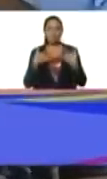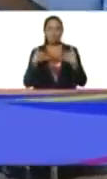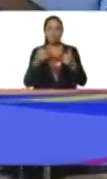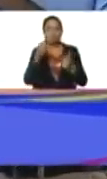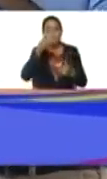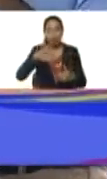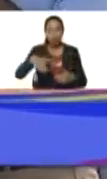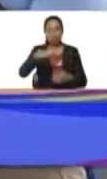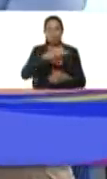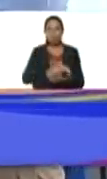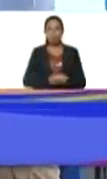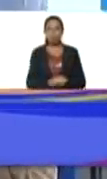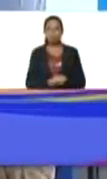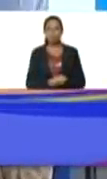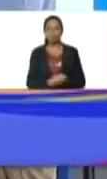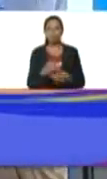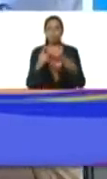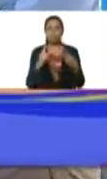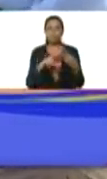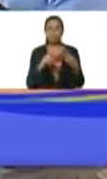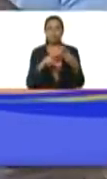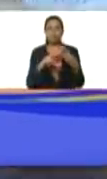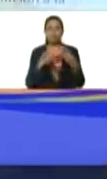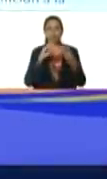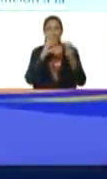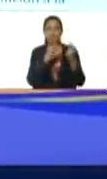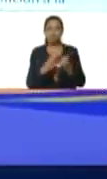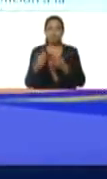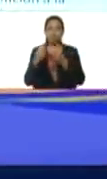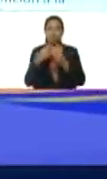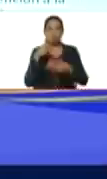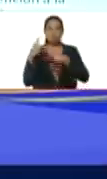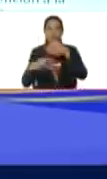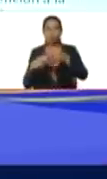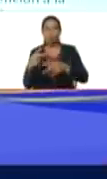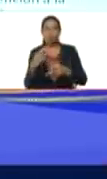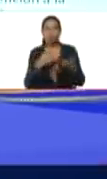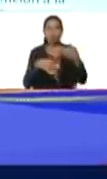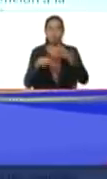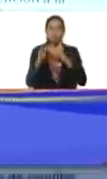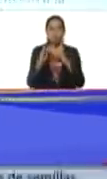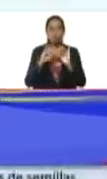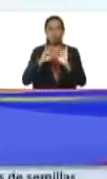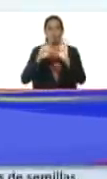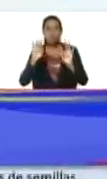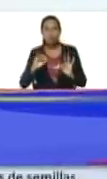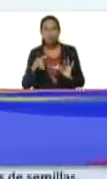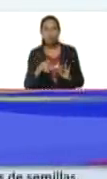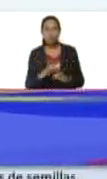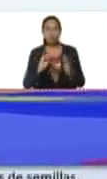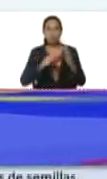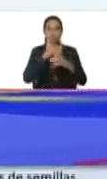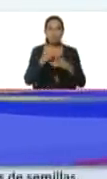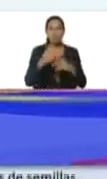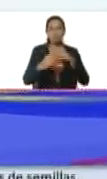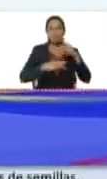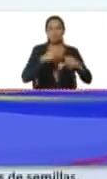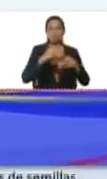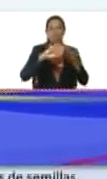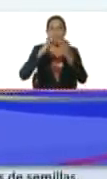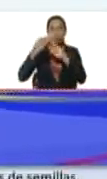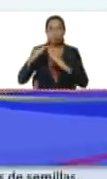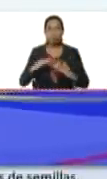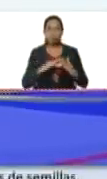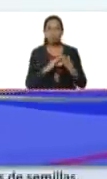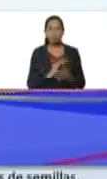pueblo. En la tercera línea, en la línea economía productiva, estamos construyendo por cada cuadrante un plan productivo de la comunidad